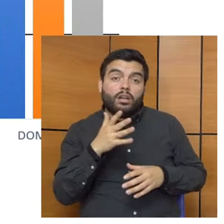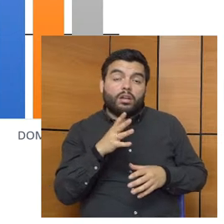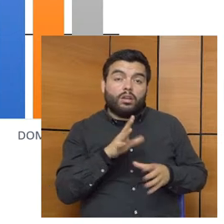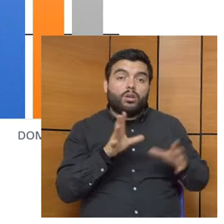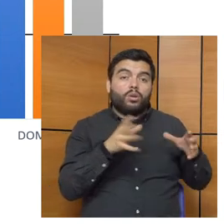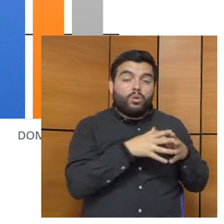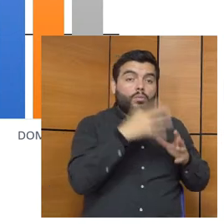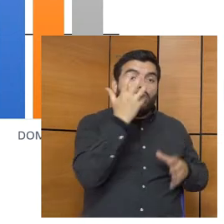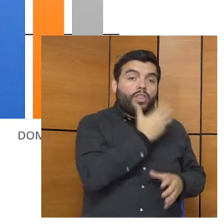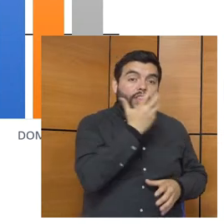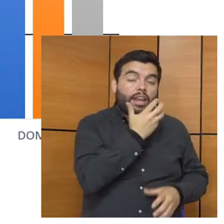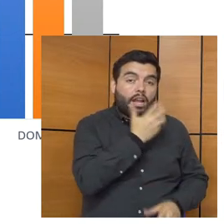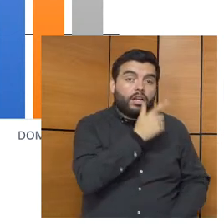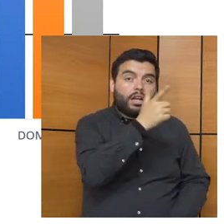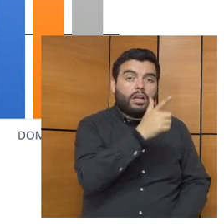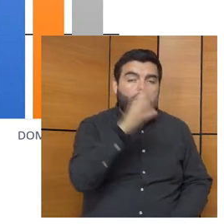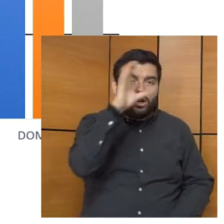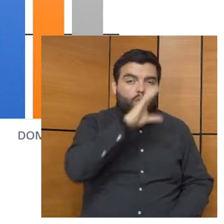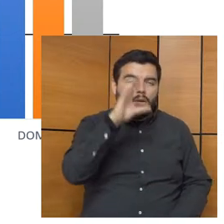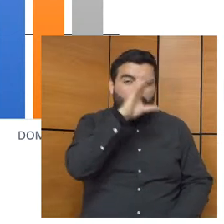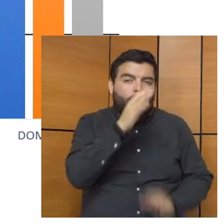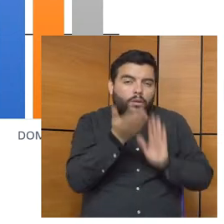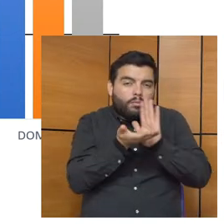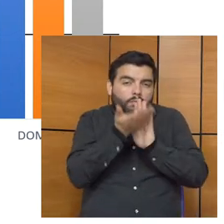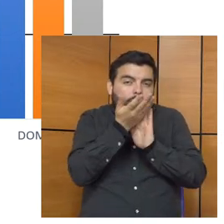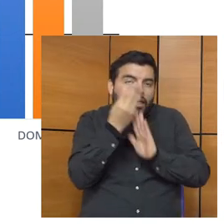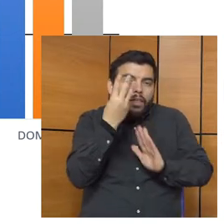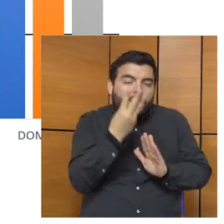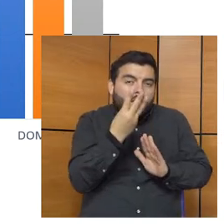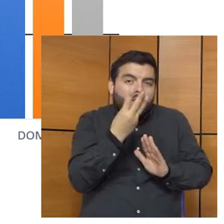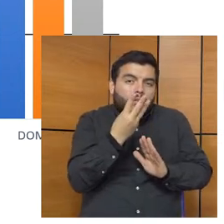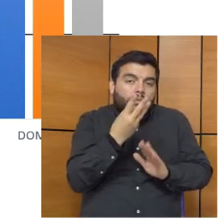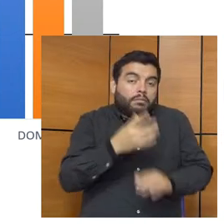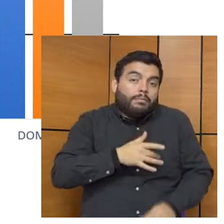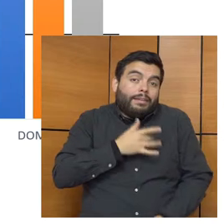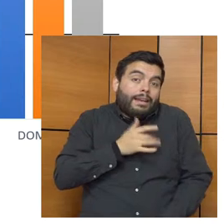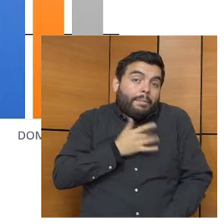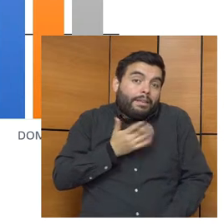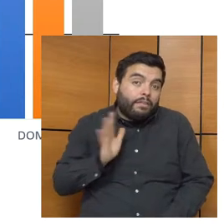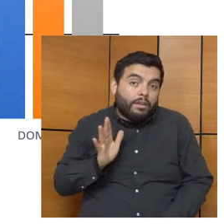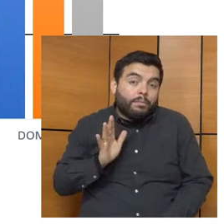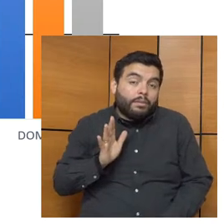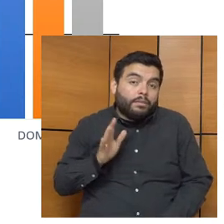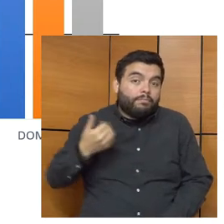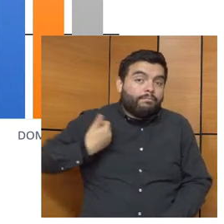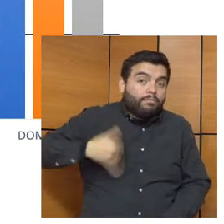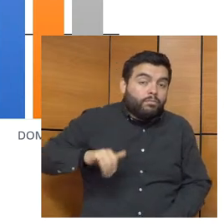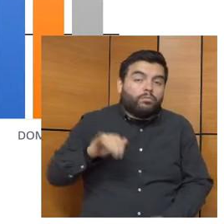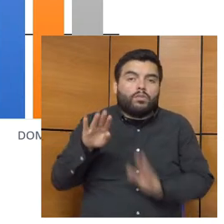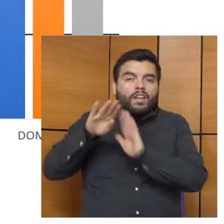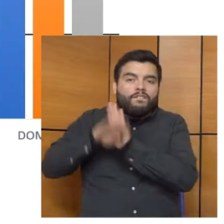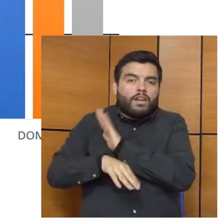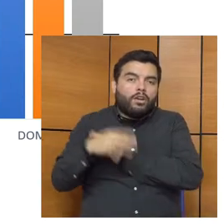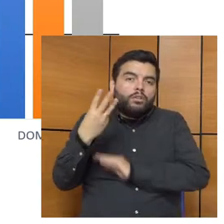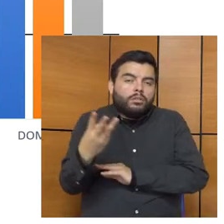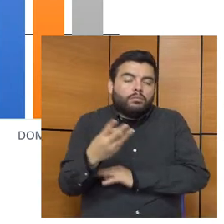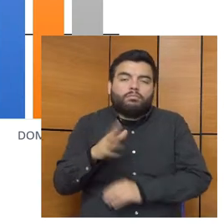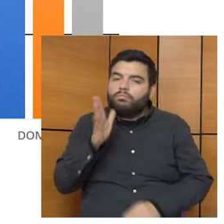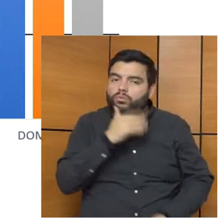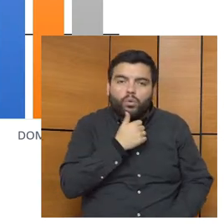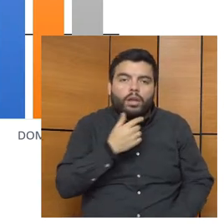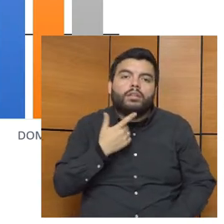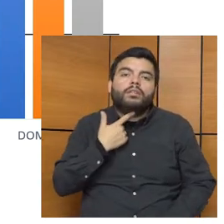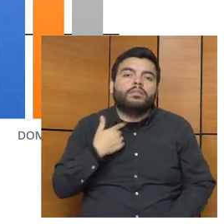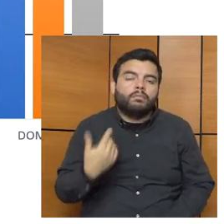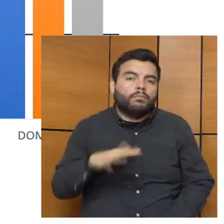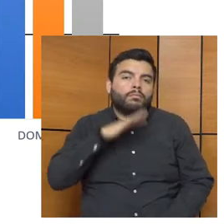naranja, o sea, los exploradores, poquito más sobre 3. Pero lamentablemente, los tecnológicamente apáticos, bajo 3. O sea, no tienen mucha intención de uso,